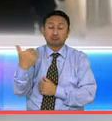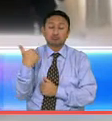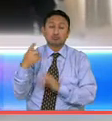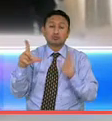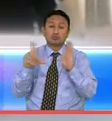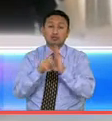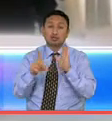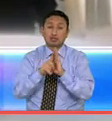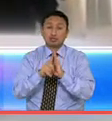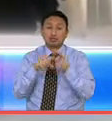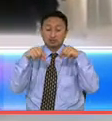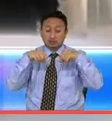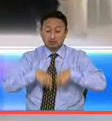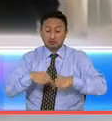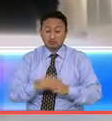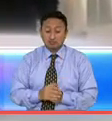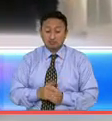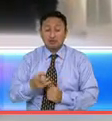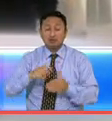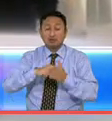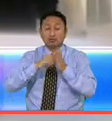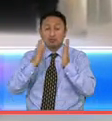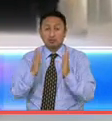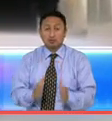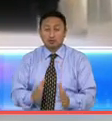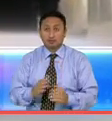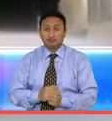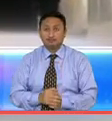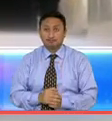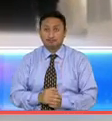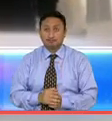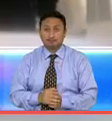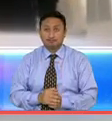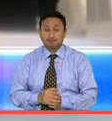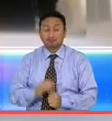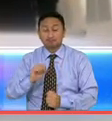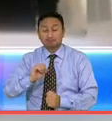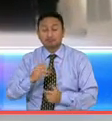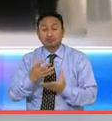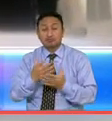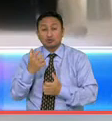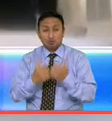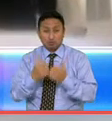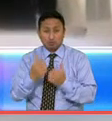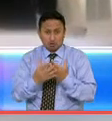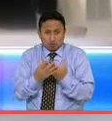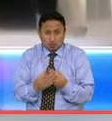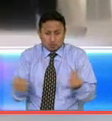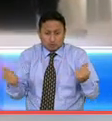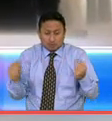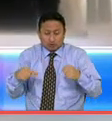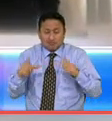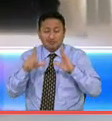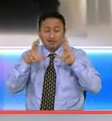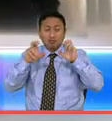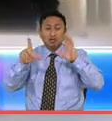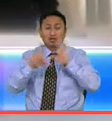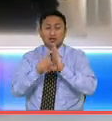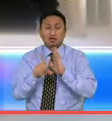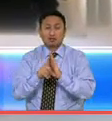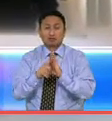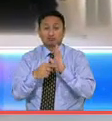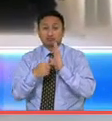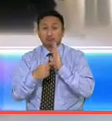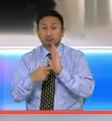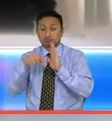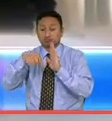de la ley orgánica de la Contraloría General del Estado para solucionar este vacío legal y que establezca